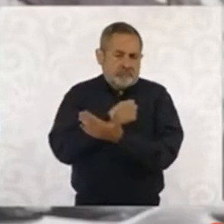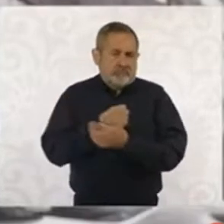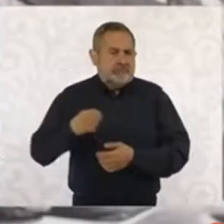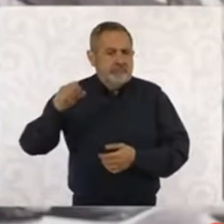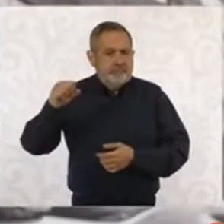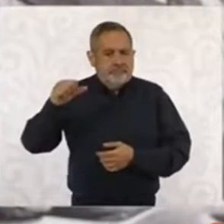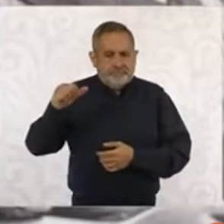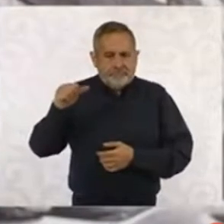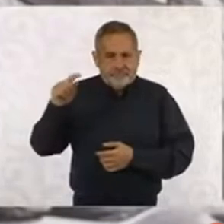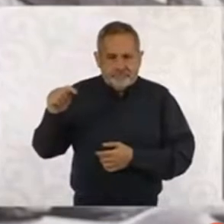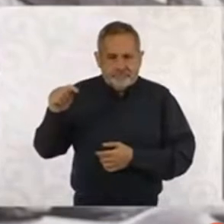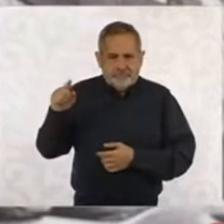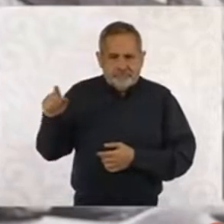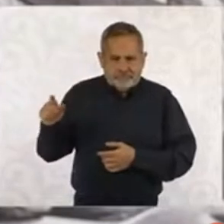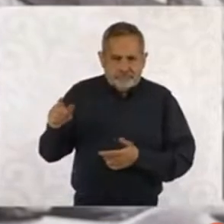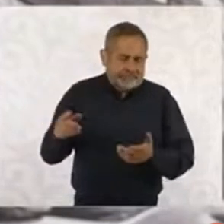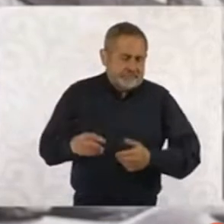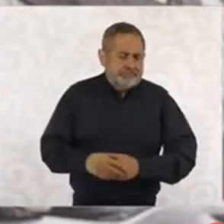por favor.